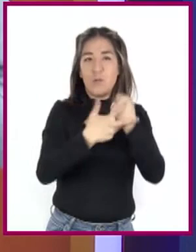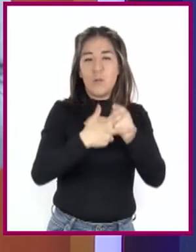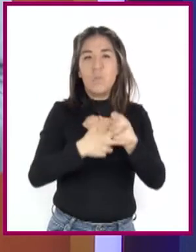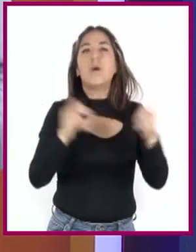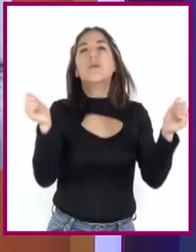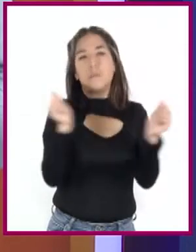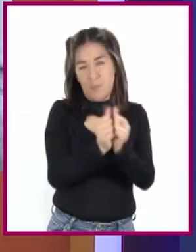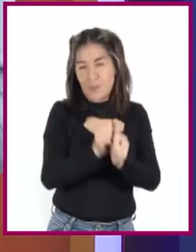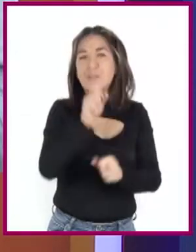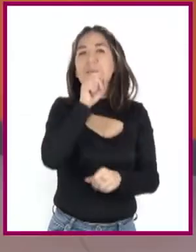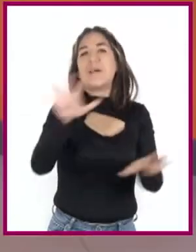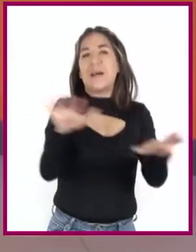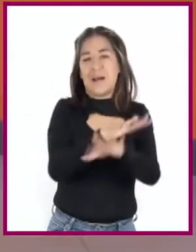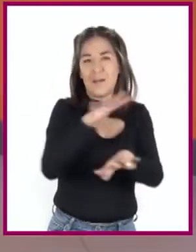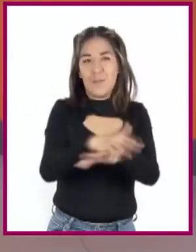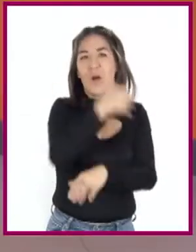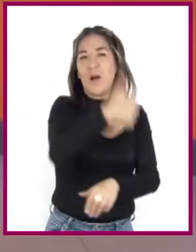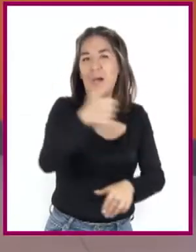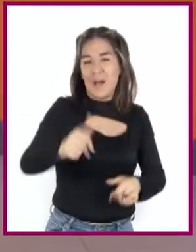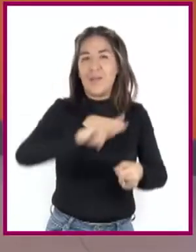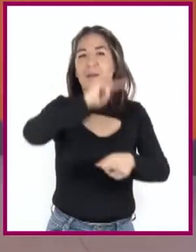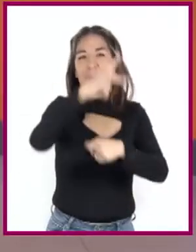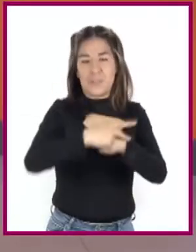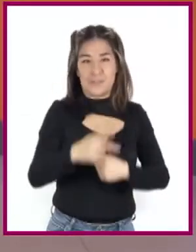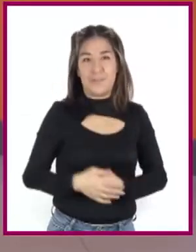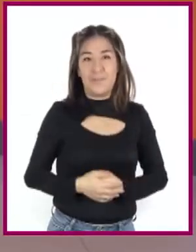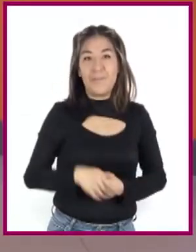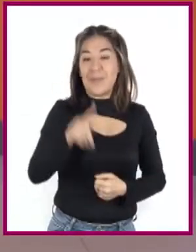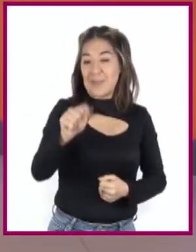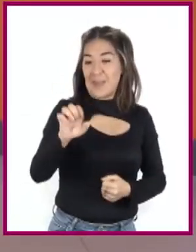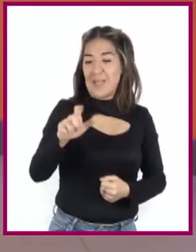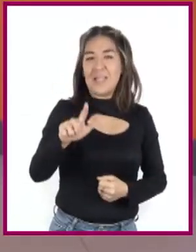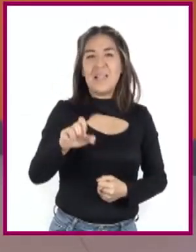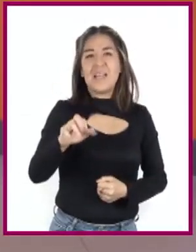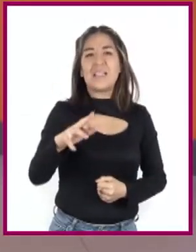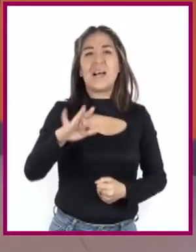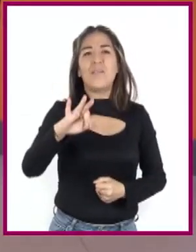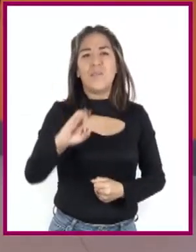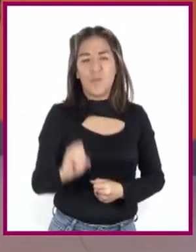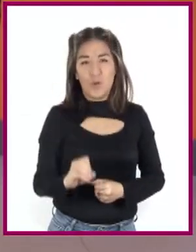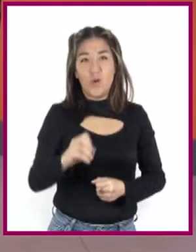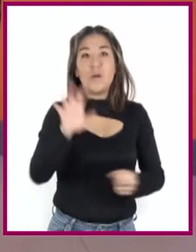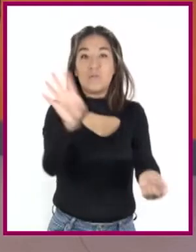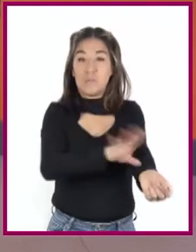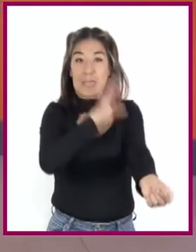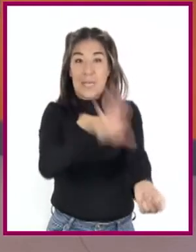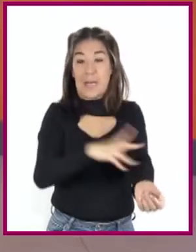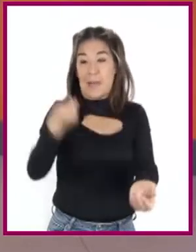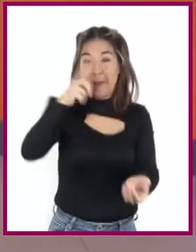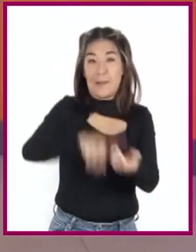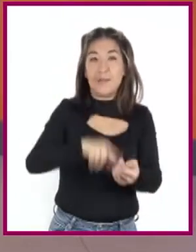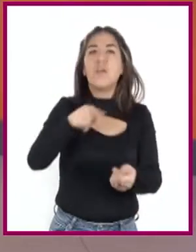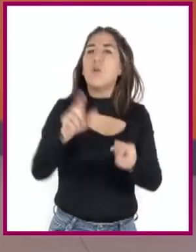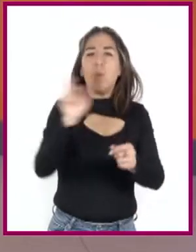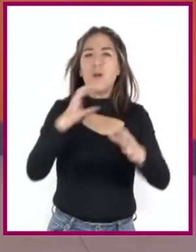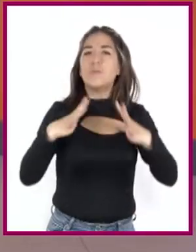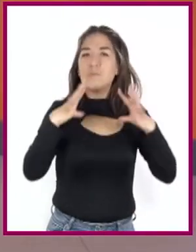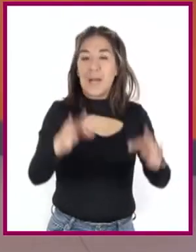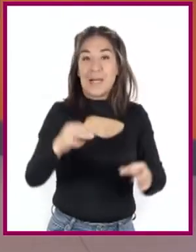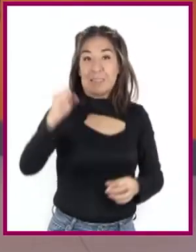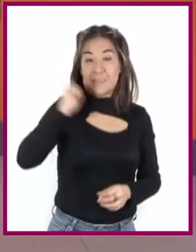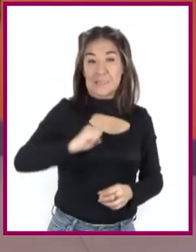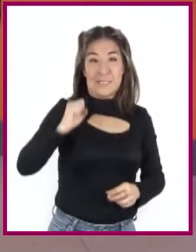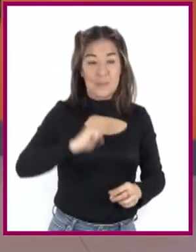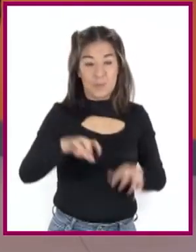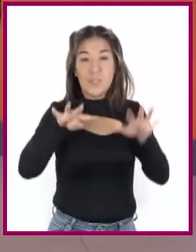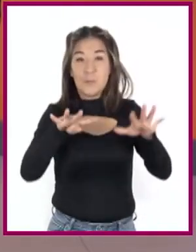de cada país. El telégrafo eléctrico, que se desarrolló en la primera mitad del siglo XIX, tiene su